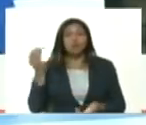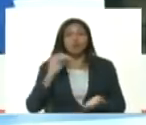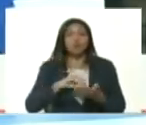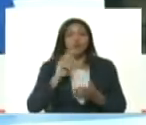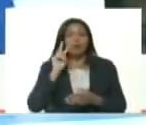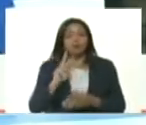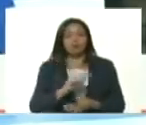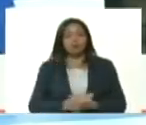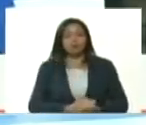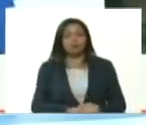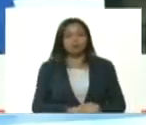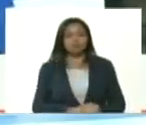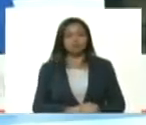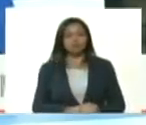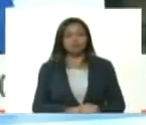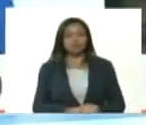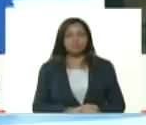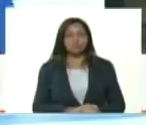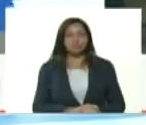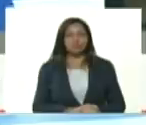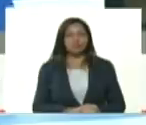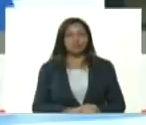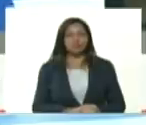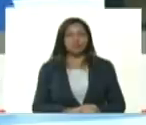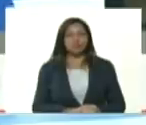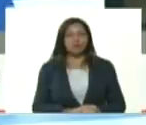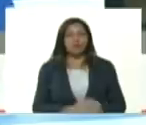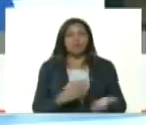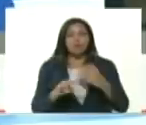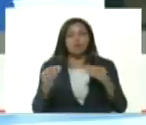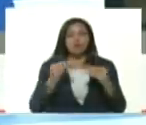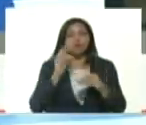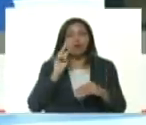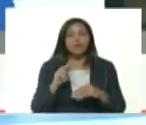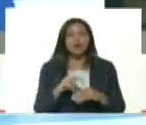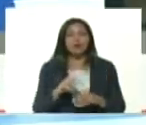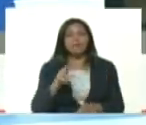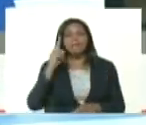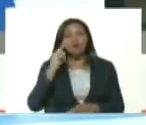¿Ah? Vamos a volver a ver la serie Bolívar.